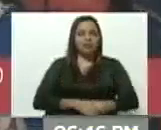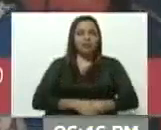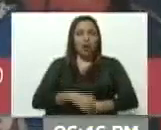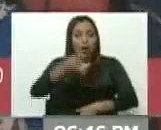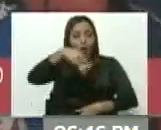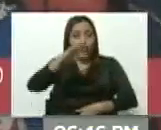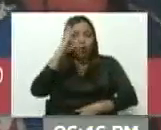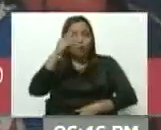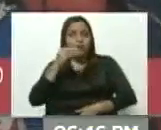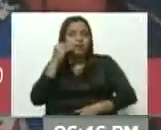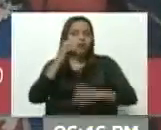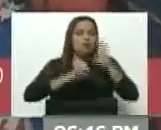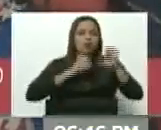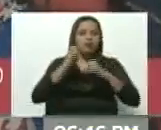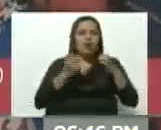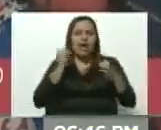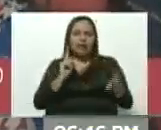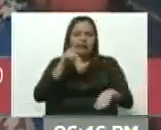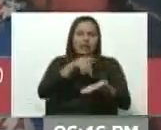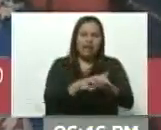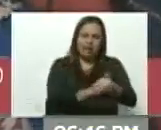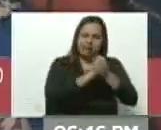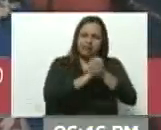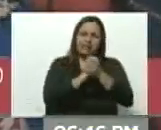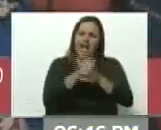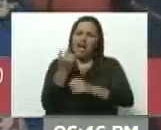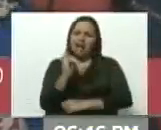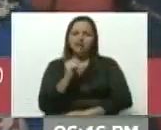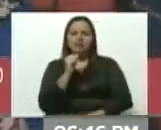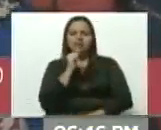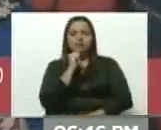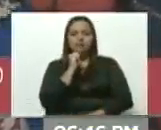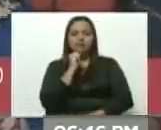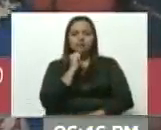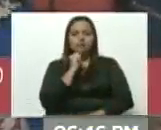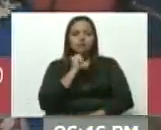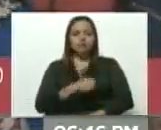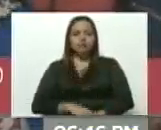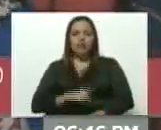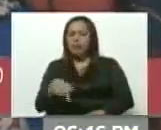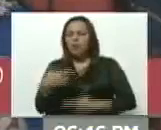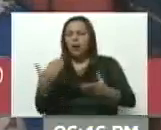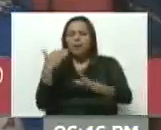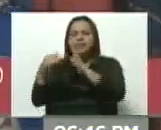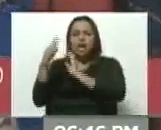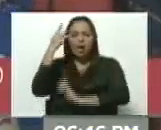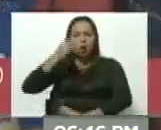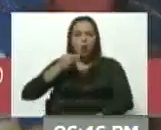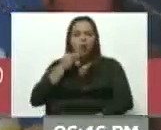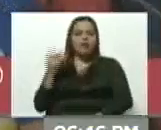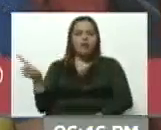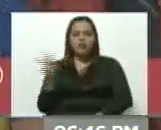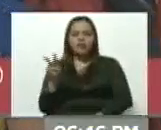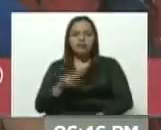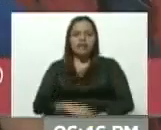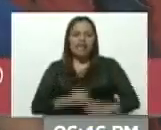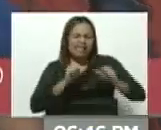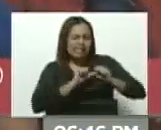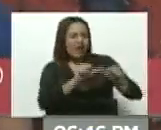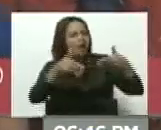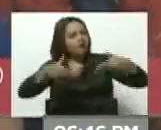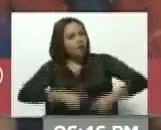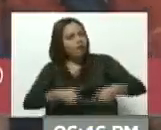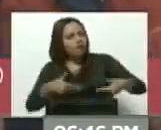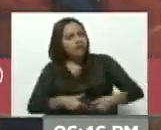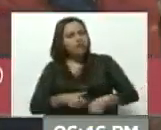esa emoción que tuvieron allí, ese compañerismo, y bueno, para que justamente le deje ese mensaje a la juventud venezolana. Que sigamos